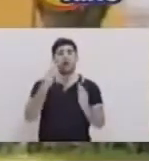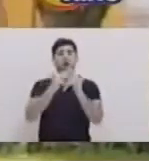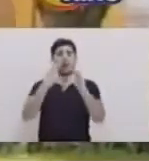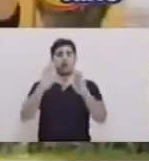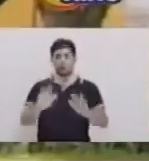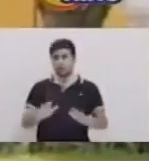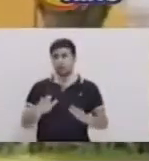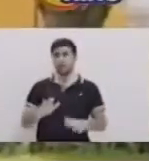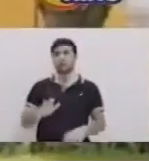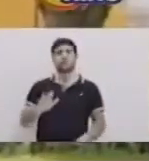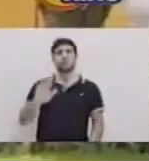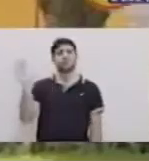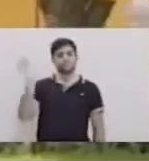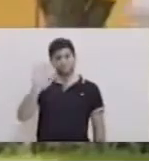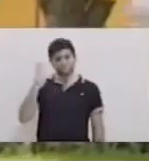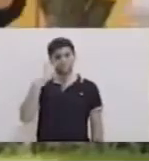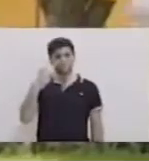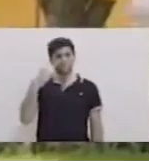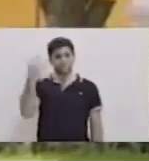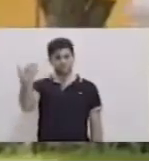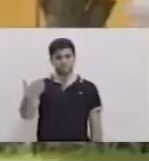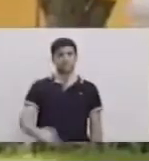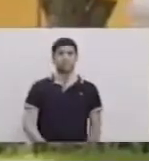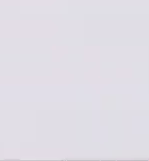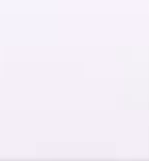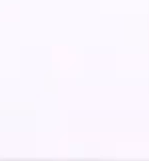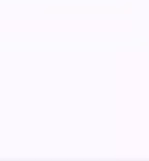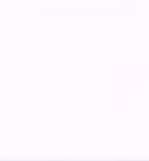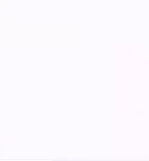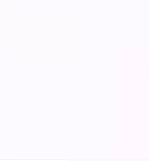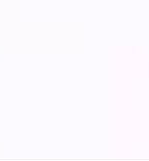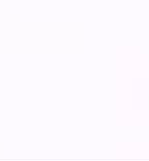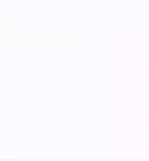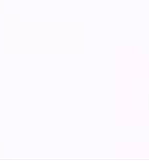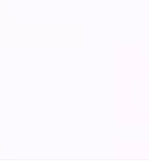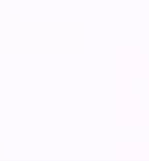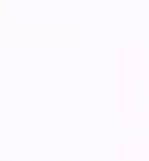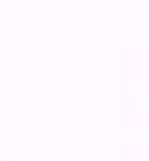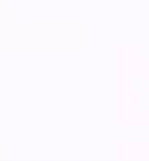necesario quedarse en casa. Hasta la próxima, chicos.